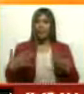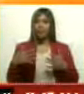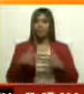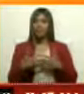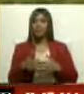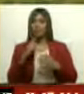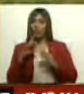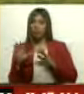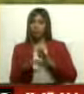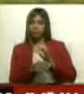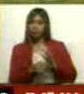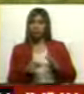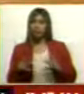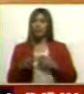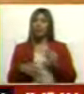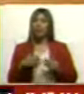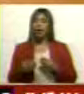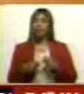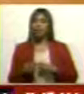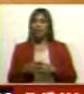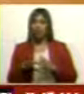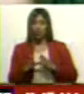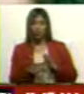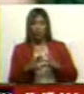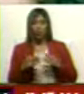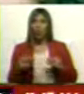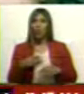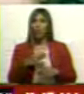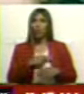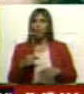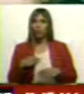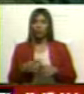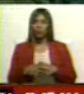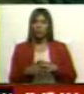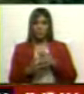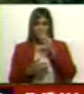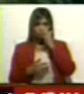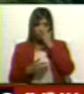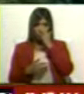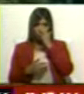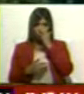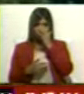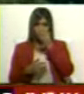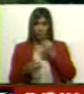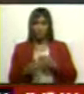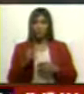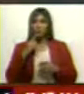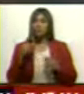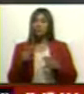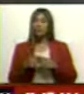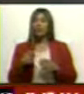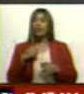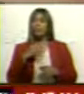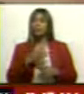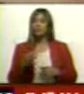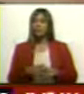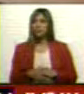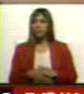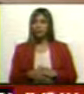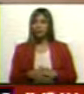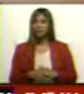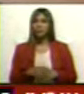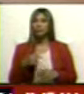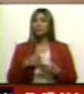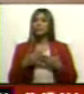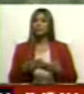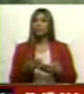territorio para saquear el territorio. Bueno, nosotros estaremos seguramente en sesiones extraordinarias a los fines de